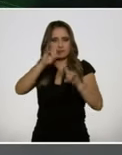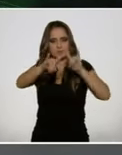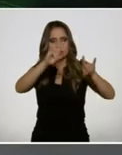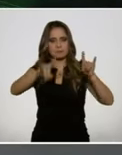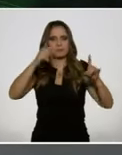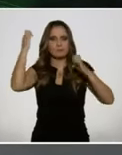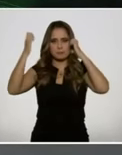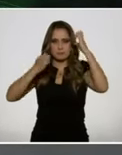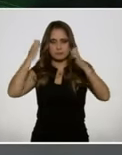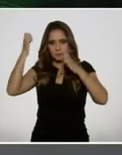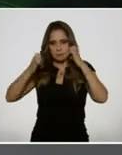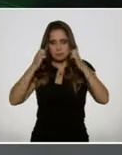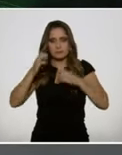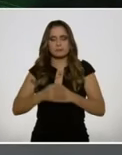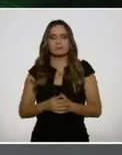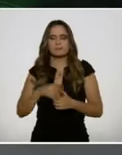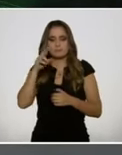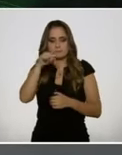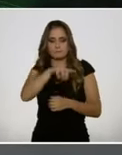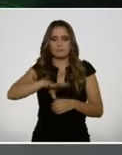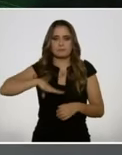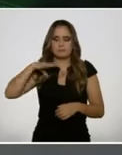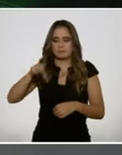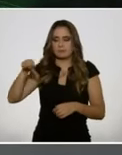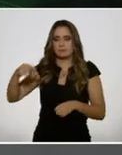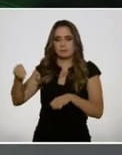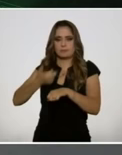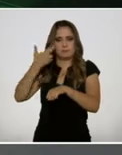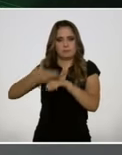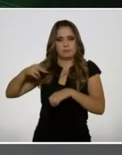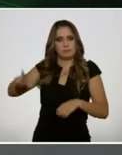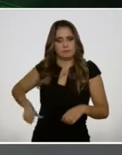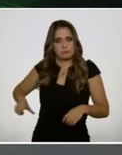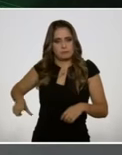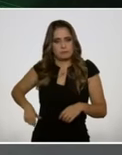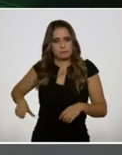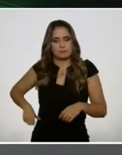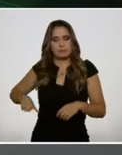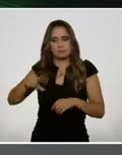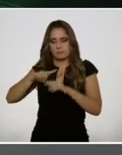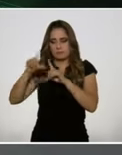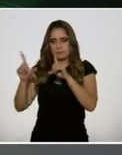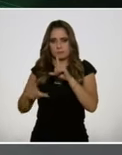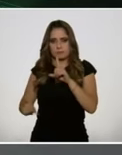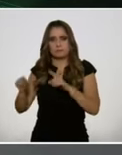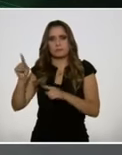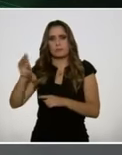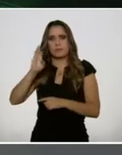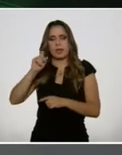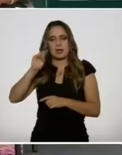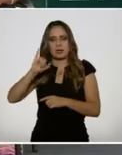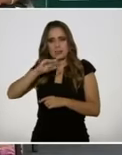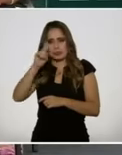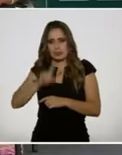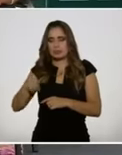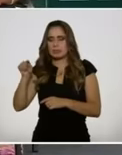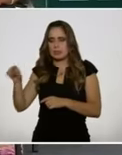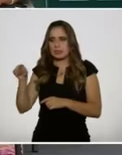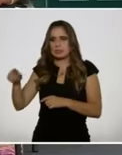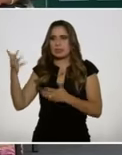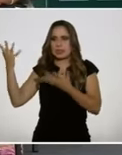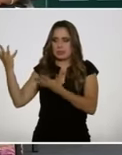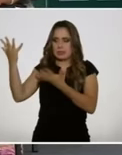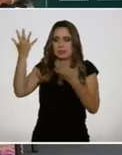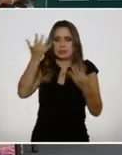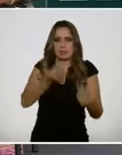exactamente la grandeza de México, que fue un esfuerzo que hizo gobierno de la República a través de la doctora Beatriz Müller en